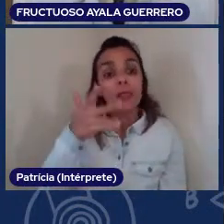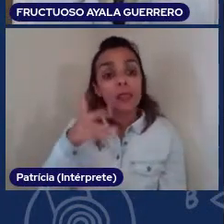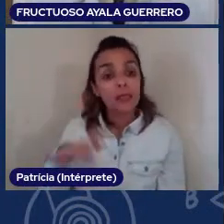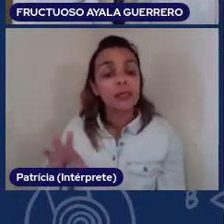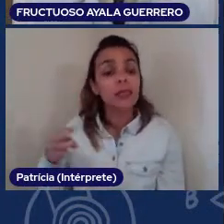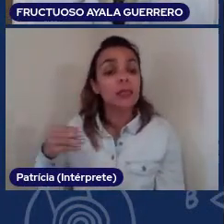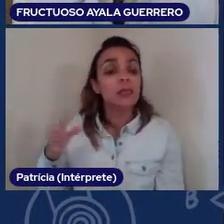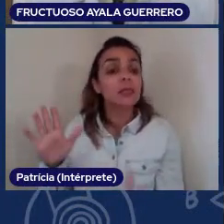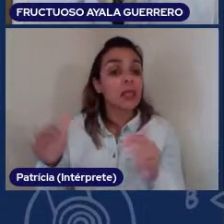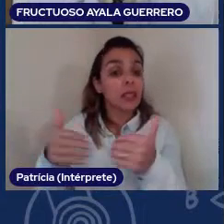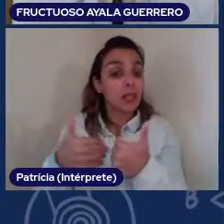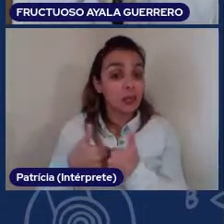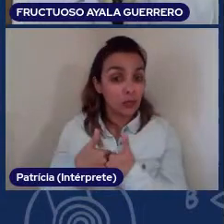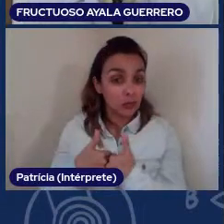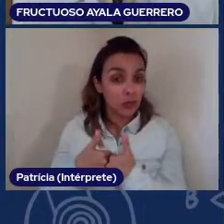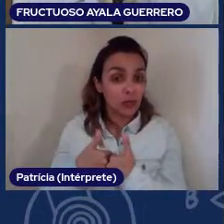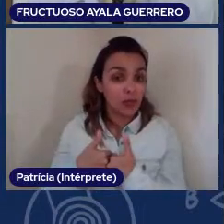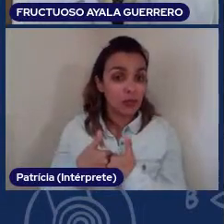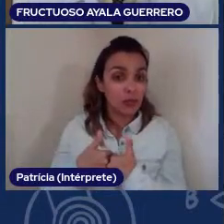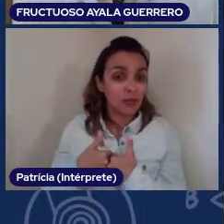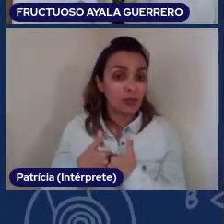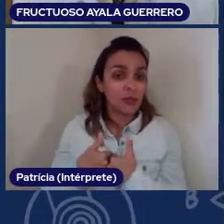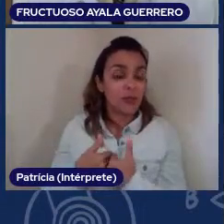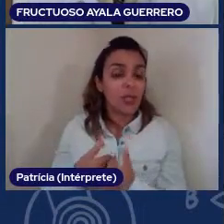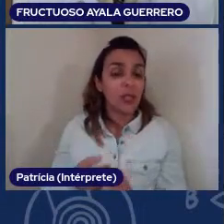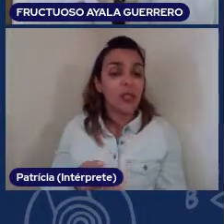eficiencia baja del sueño